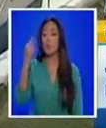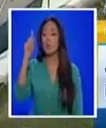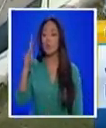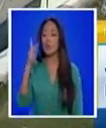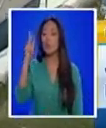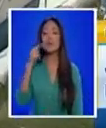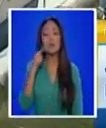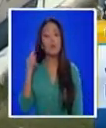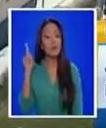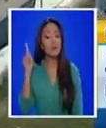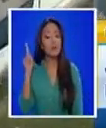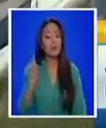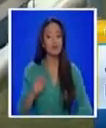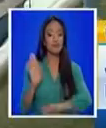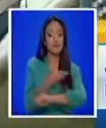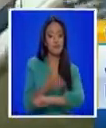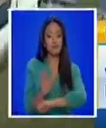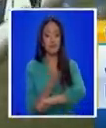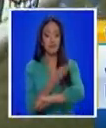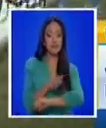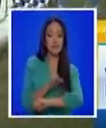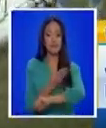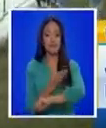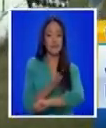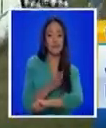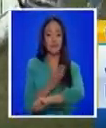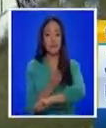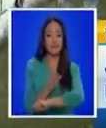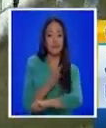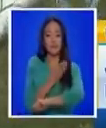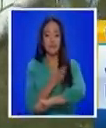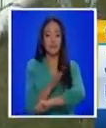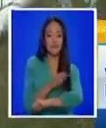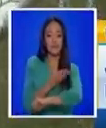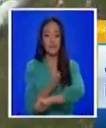favor. A ver, ¿cómo se baila esto?